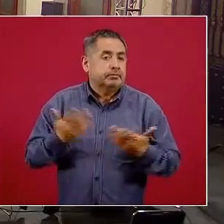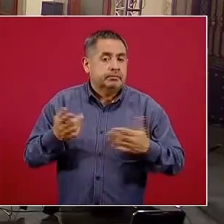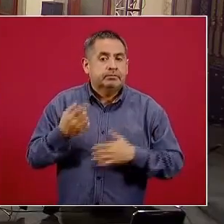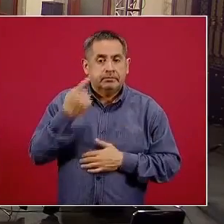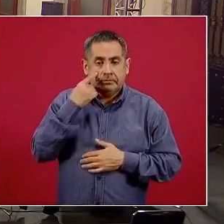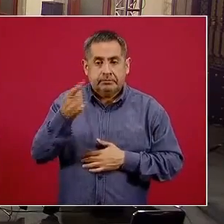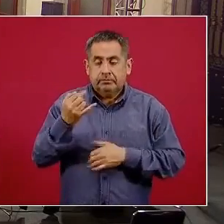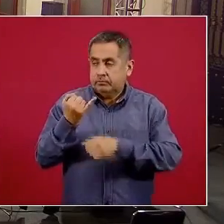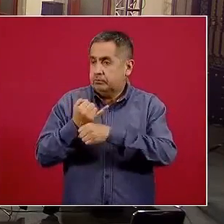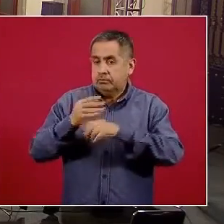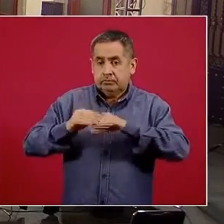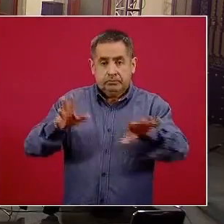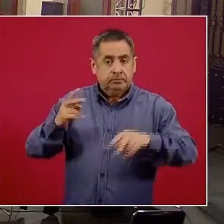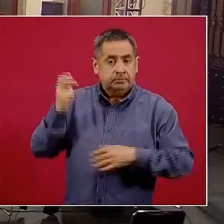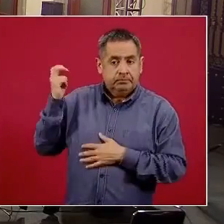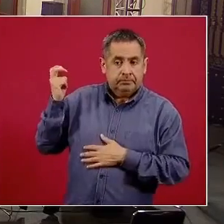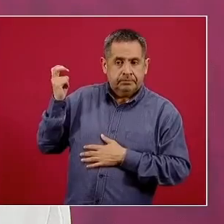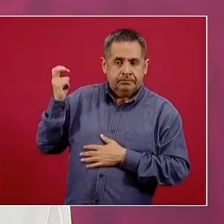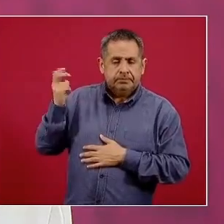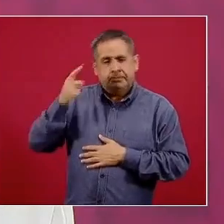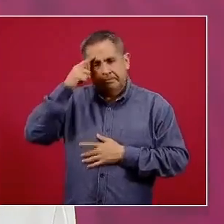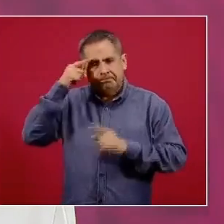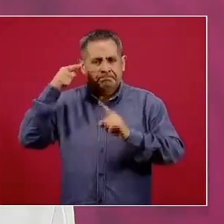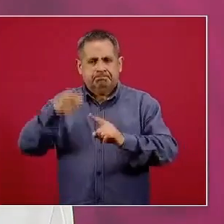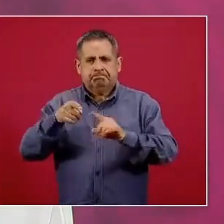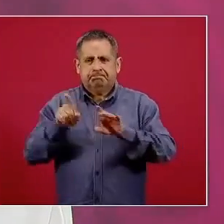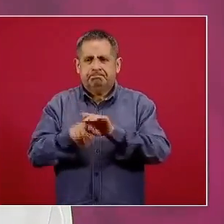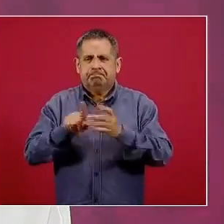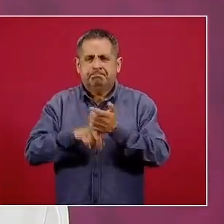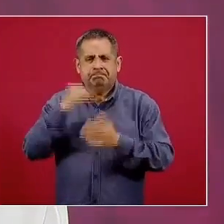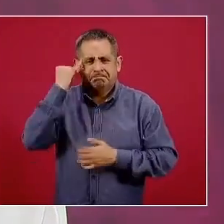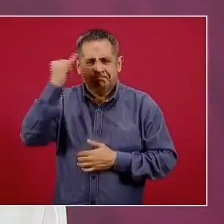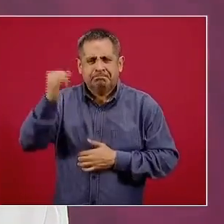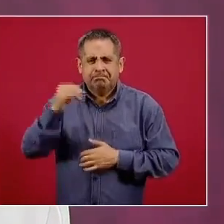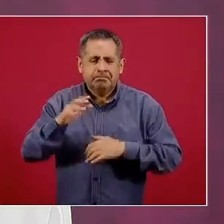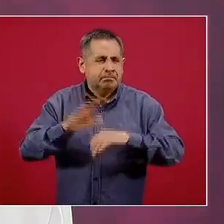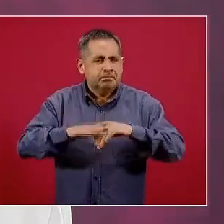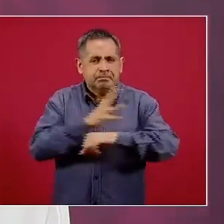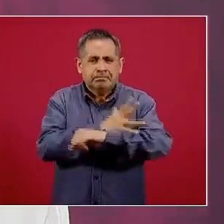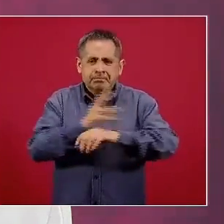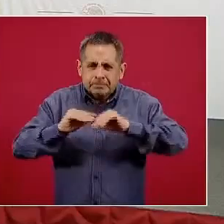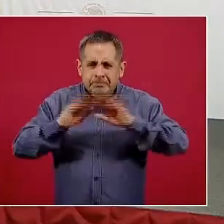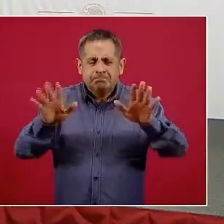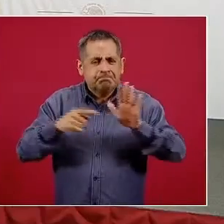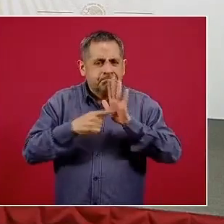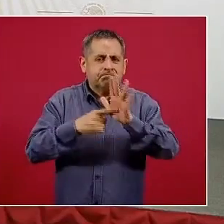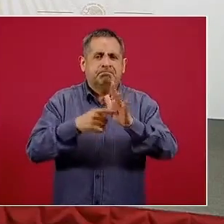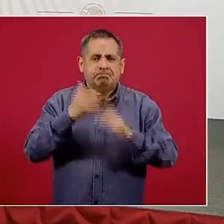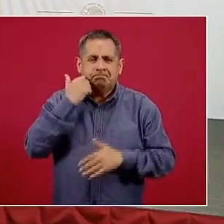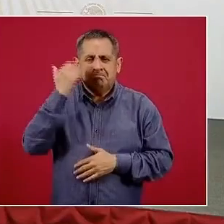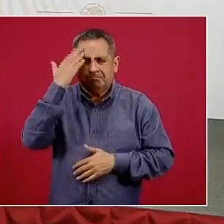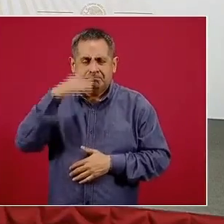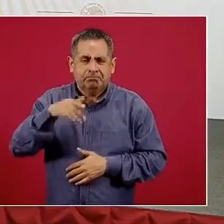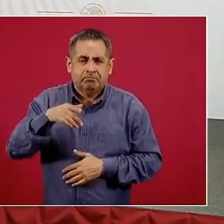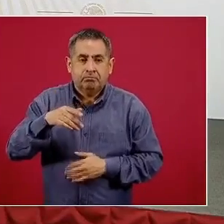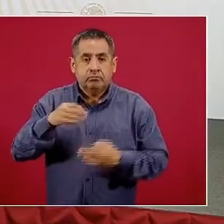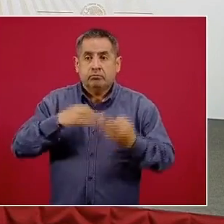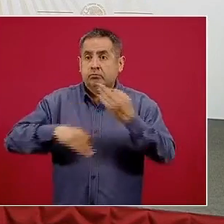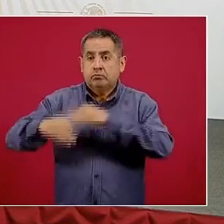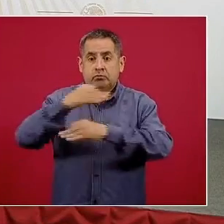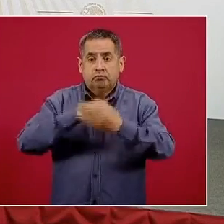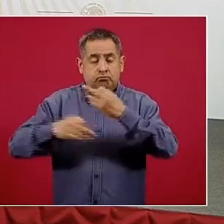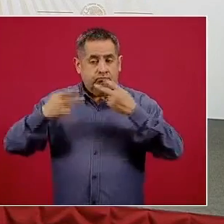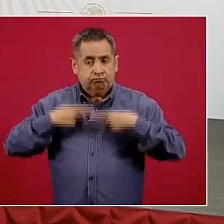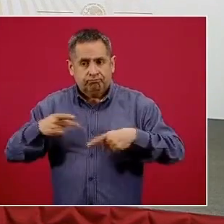Presentamos aquí esta información con el mismo criterio, un criterio de transparencia. Nos interesa, sabemos que no necesariamente toda la